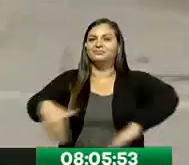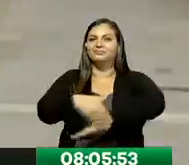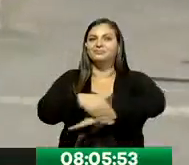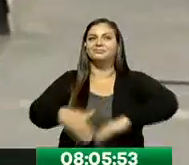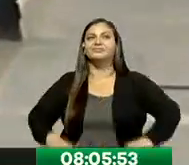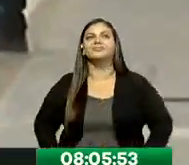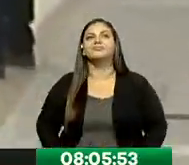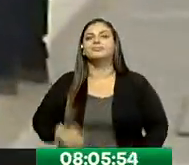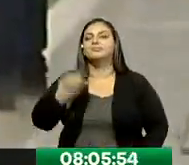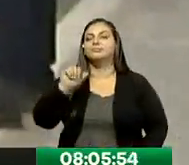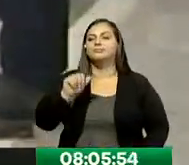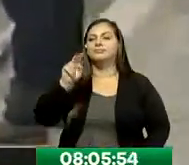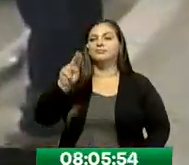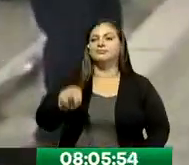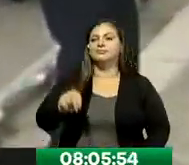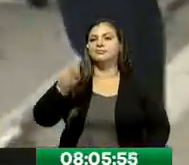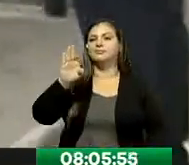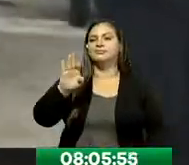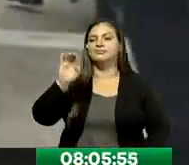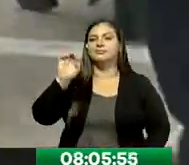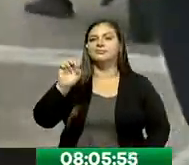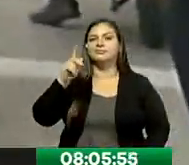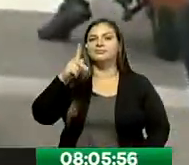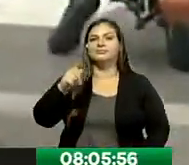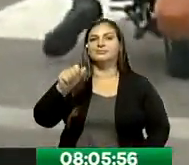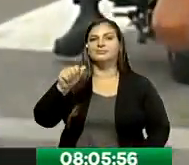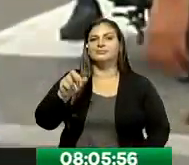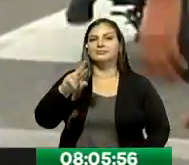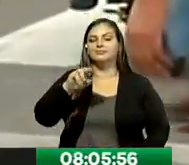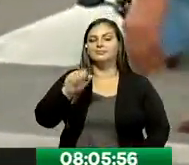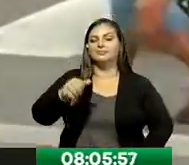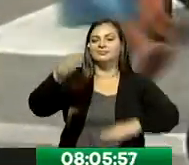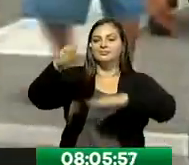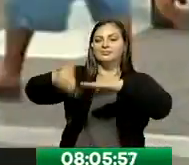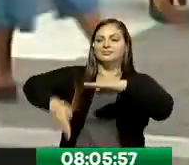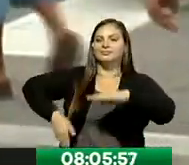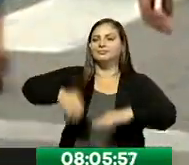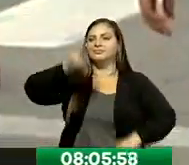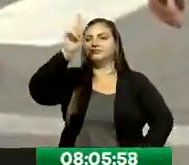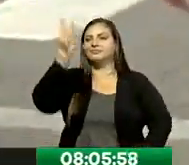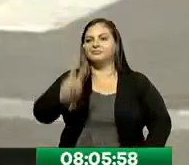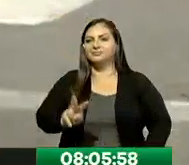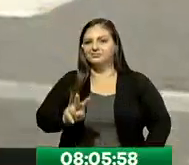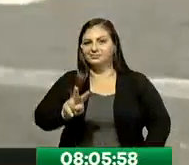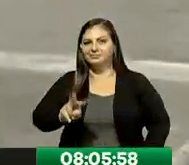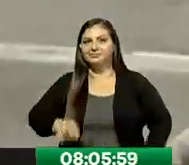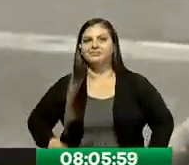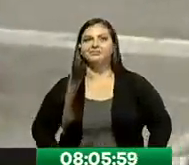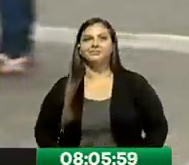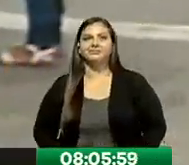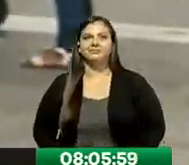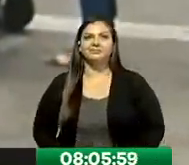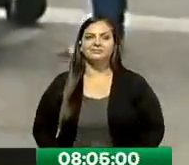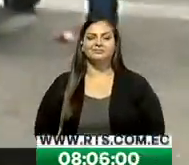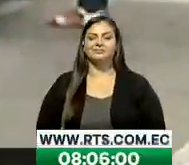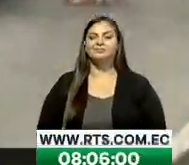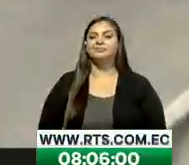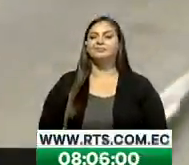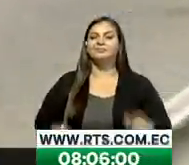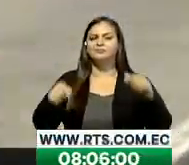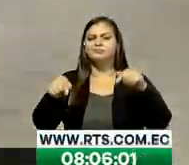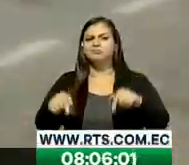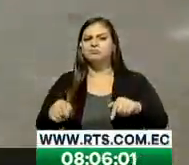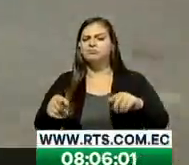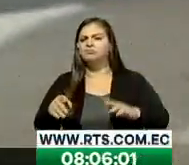concurrido tanto por vehículos como por personas. Entonces, es un lugar estratégico para disuadir a